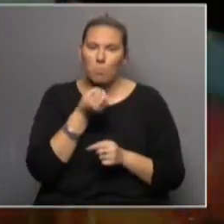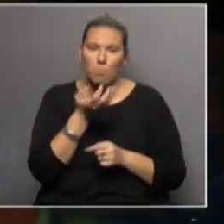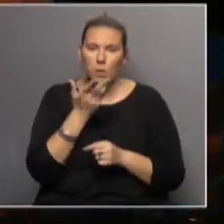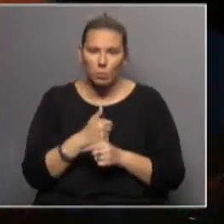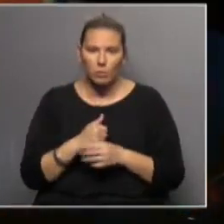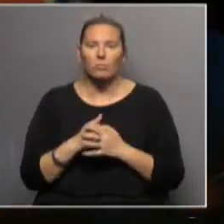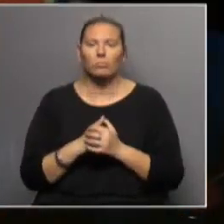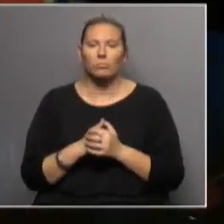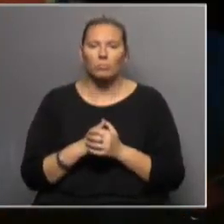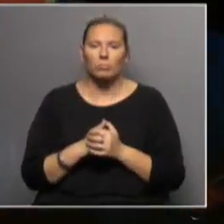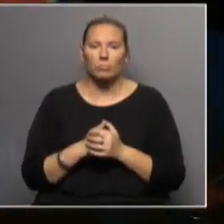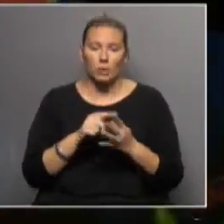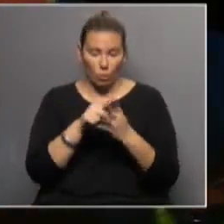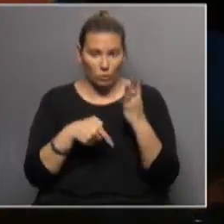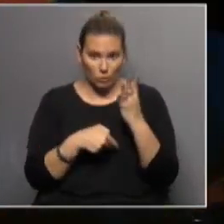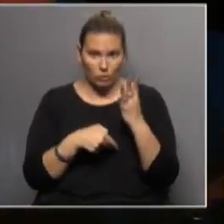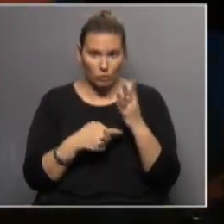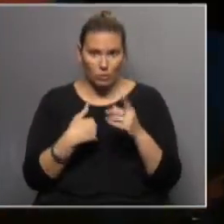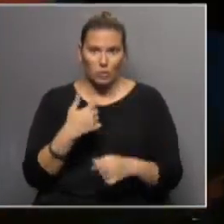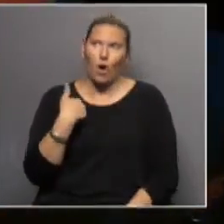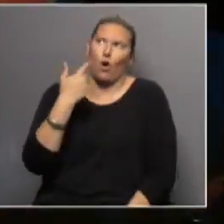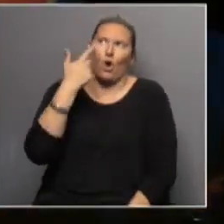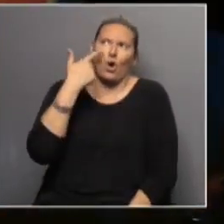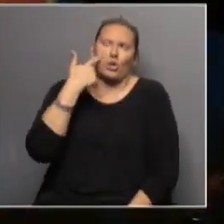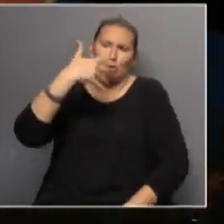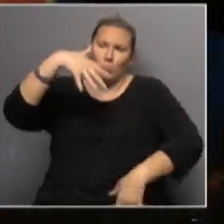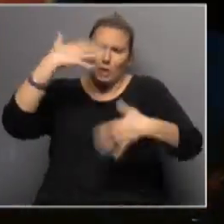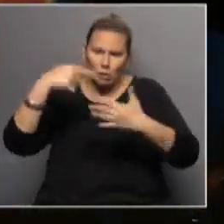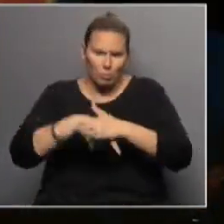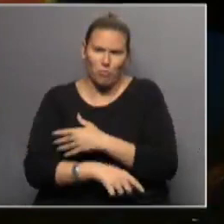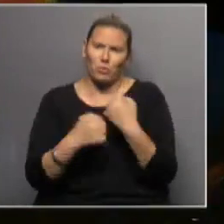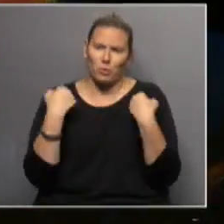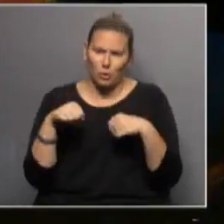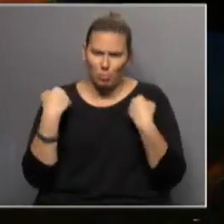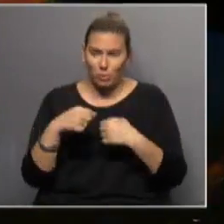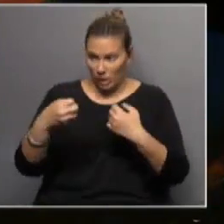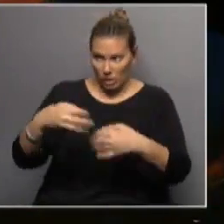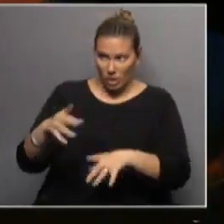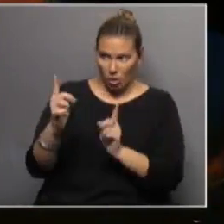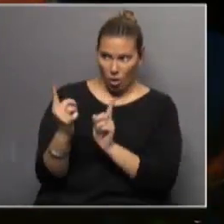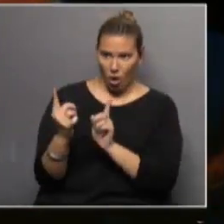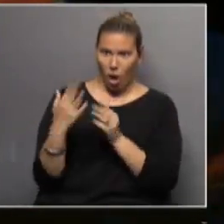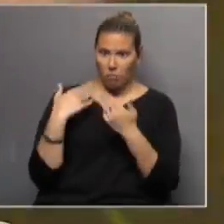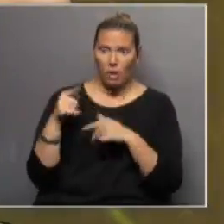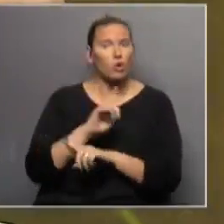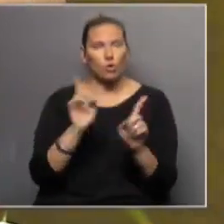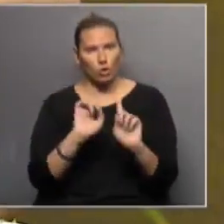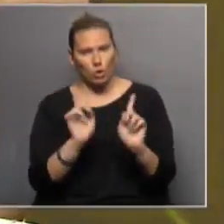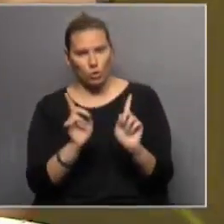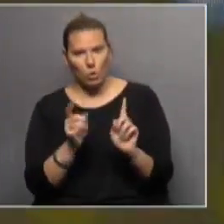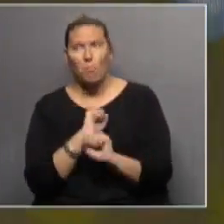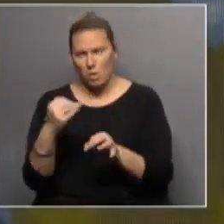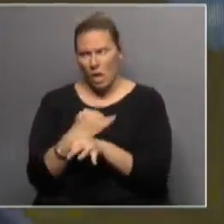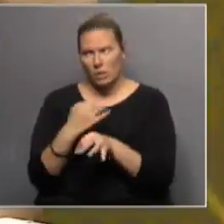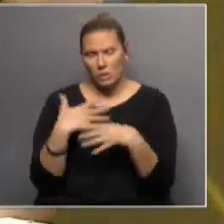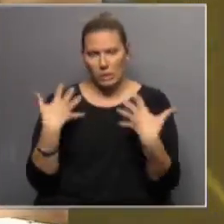salto con garrocha. No, no, no. Yo tengo un conocimiento fantástico. Te dejo mano a mano con señor. No, no, no. Bueno, sí, me voy a enseñar